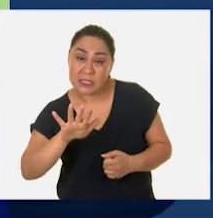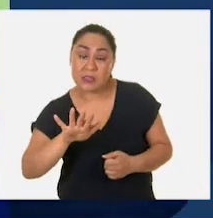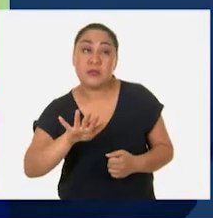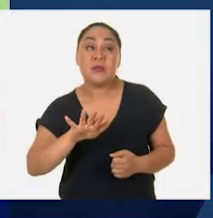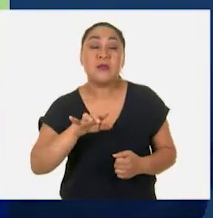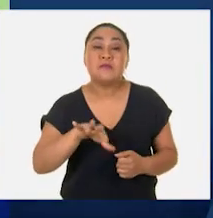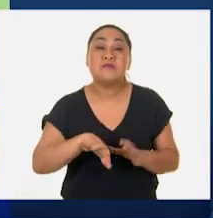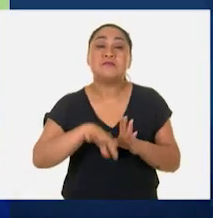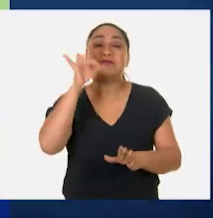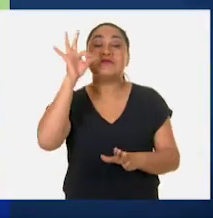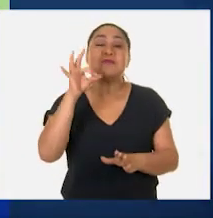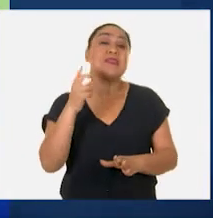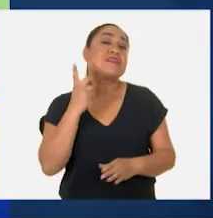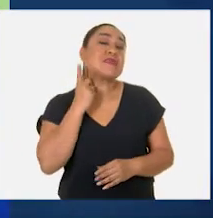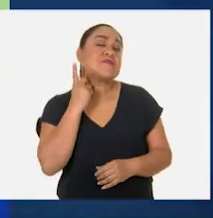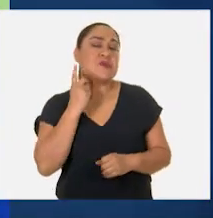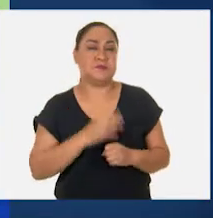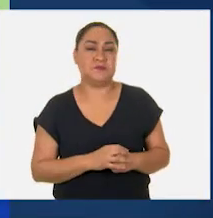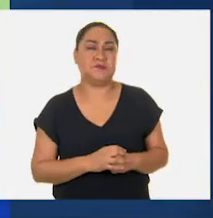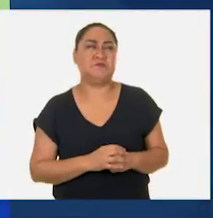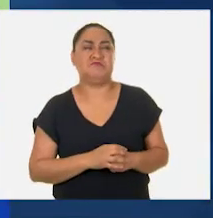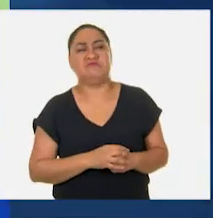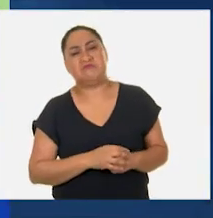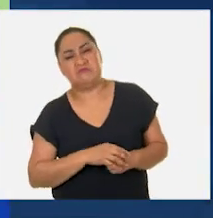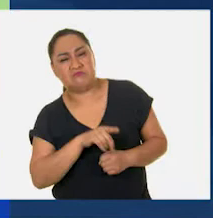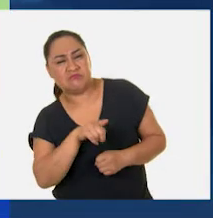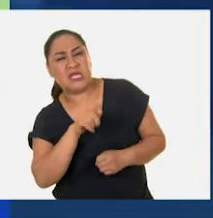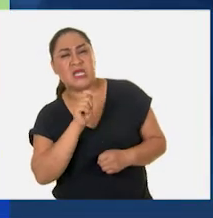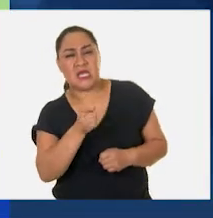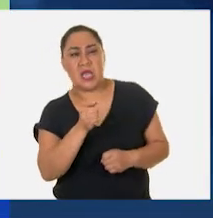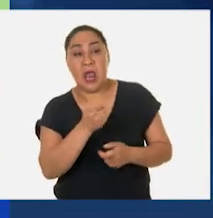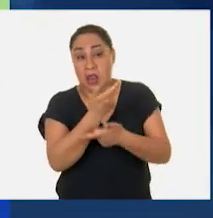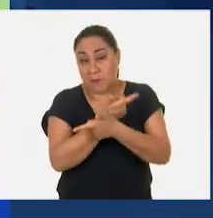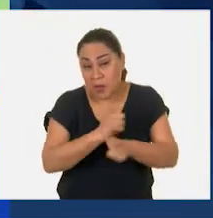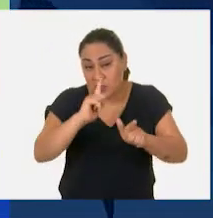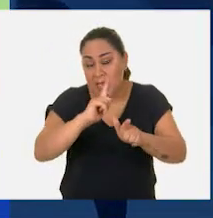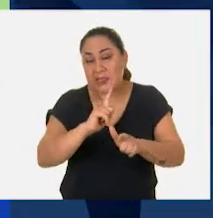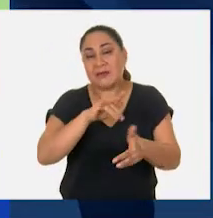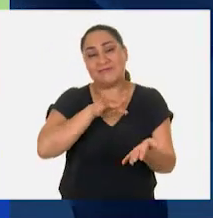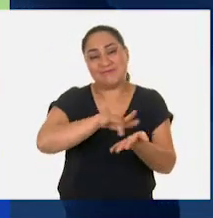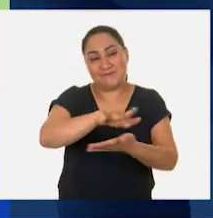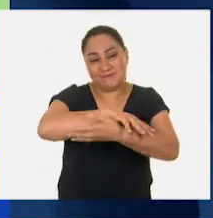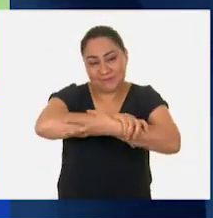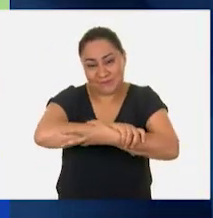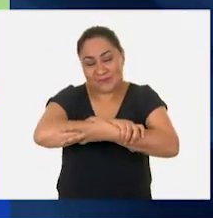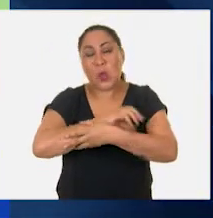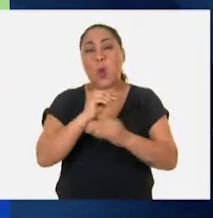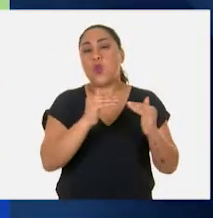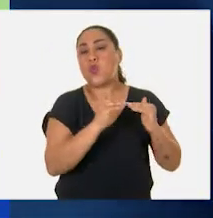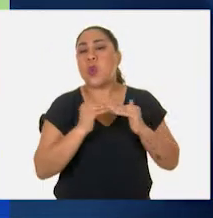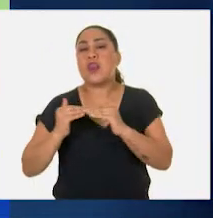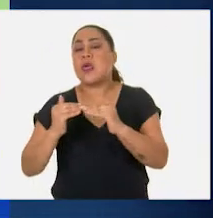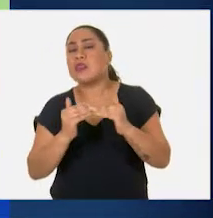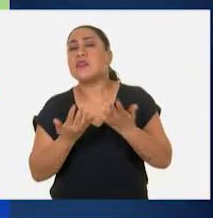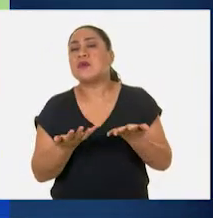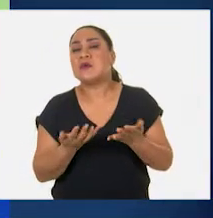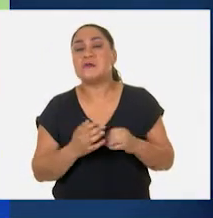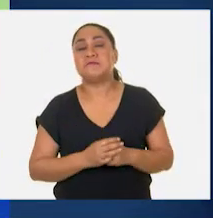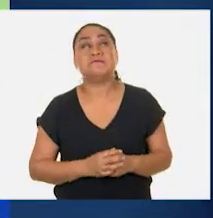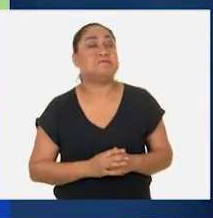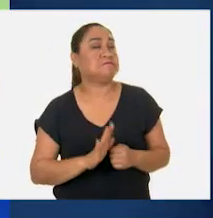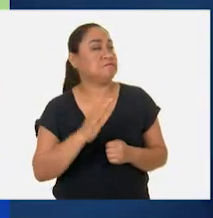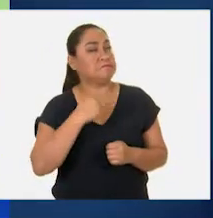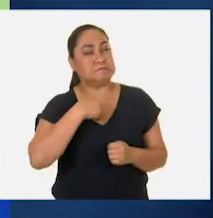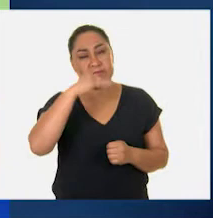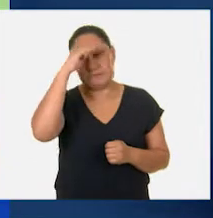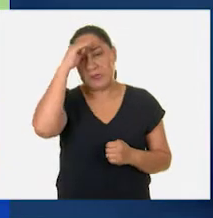elegir diputados. ¿Qué valor será? ¿Libertad, fraternidad o igualdad? Yo pienso que libertad, maestra. Uh-huh.